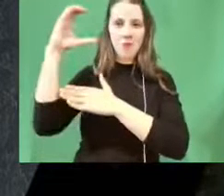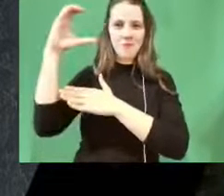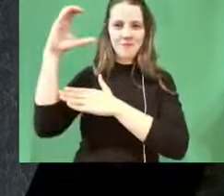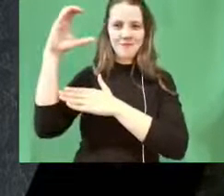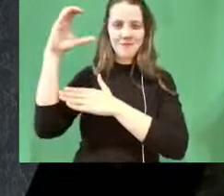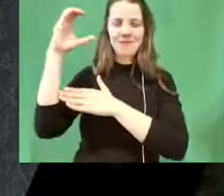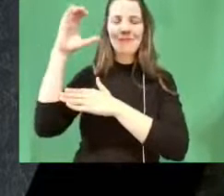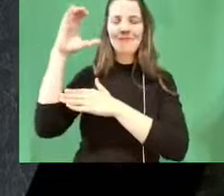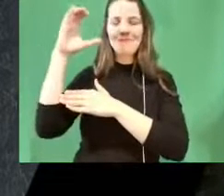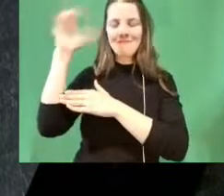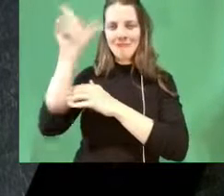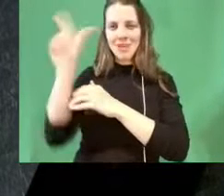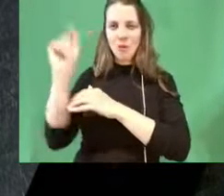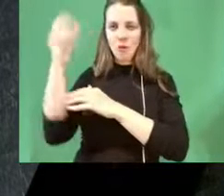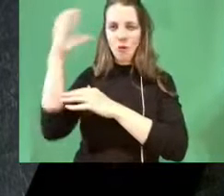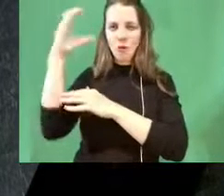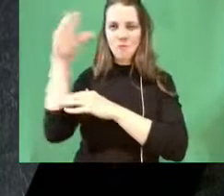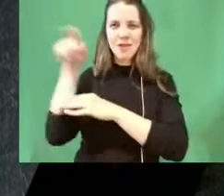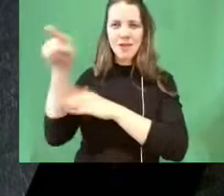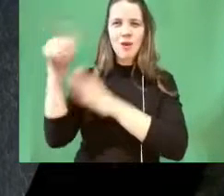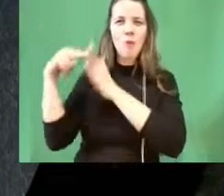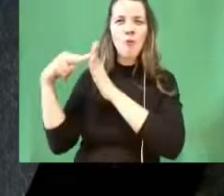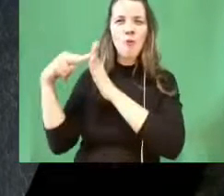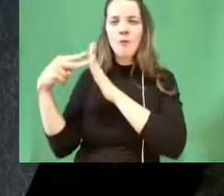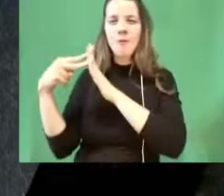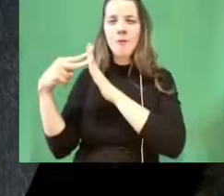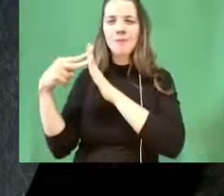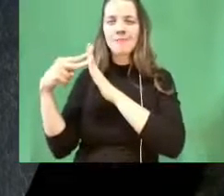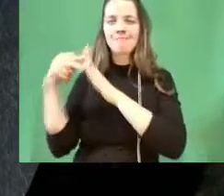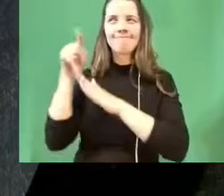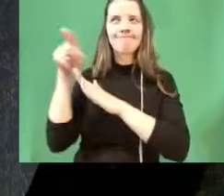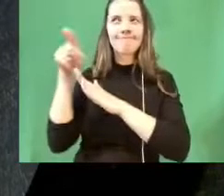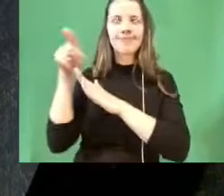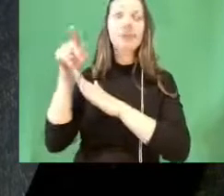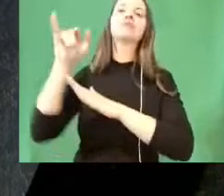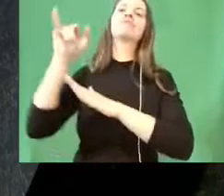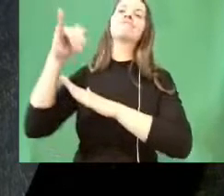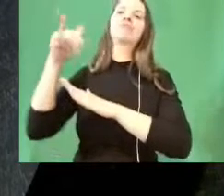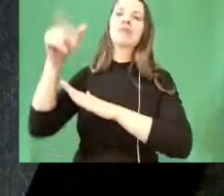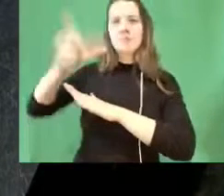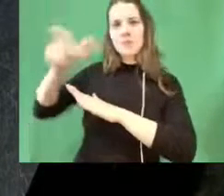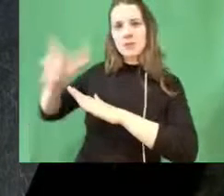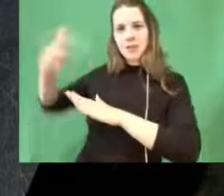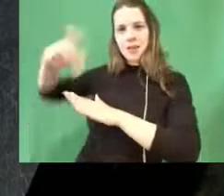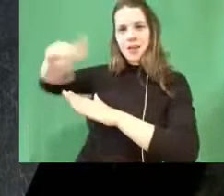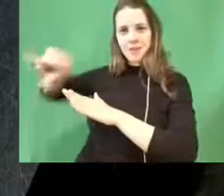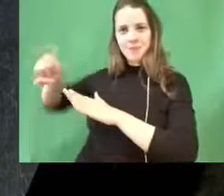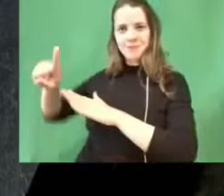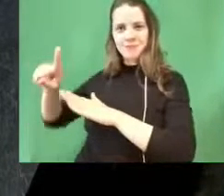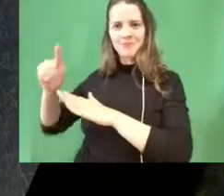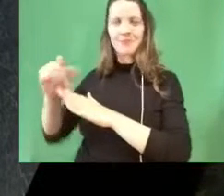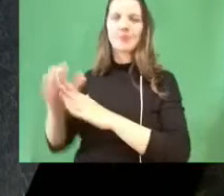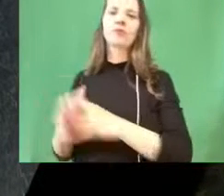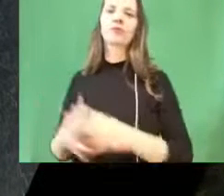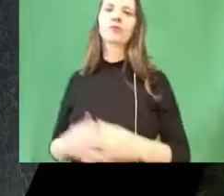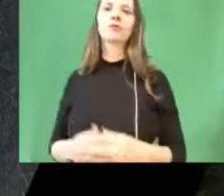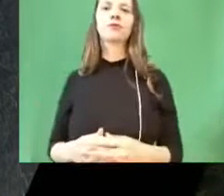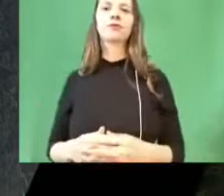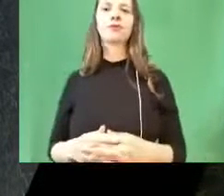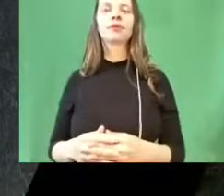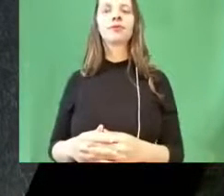Ya estamos acá. Ya están ahí. Perfecto, gracias. Bueno, acá vamos a poner un poco en todos los casos a claro que va a